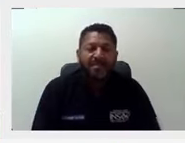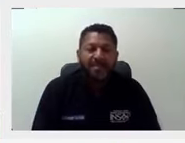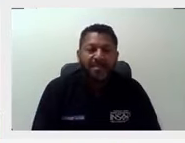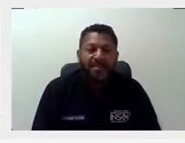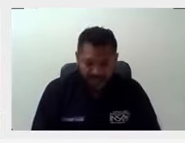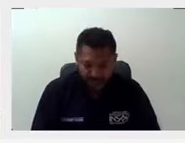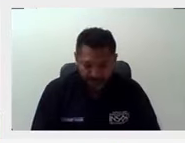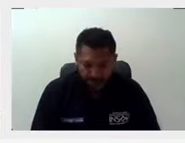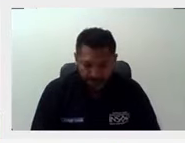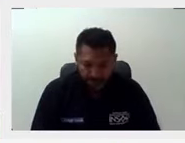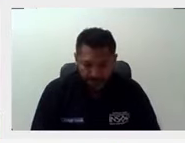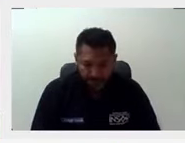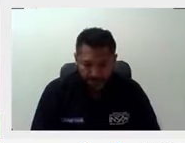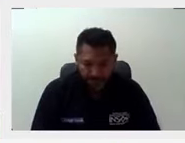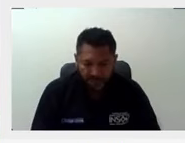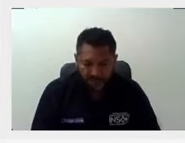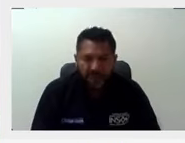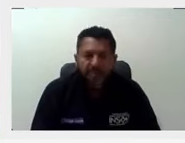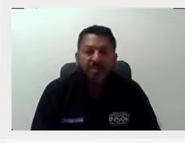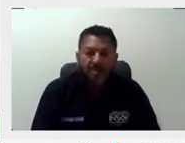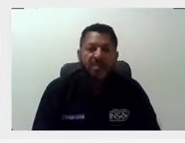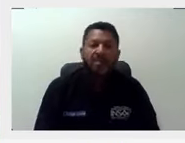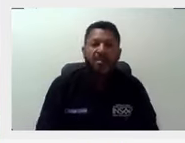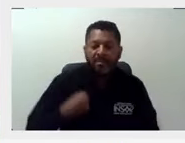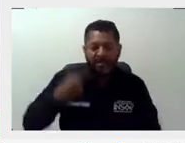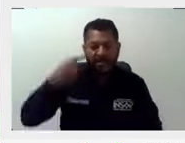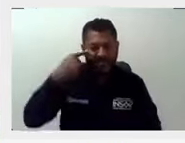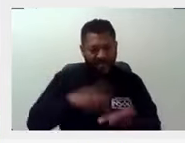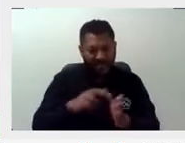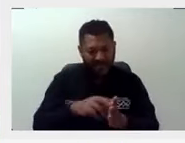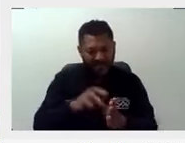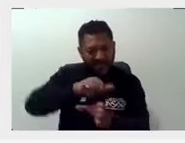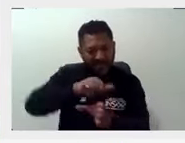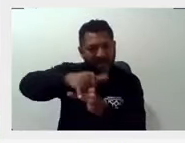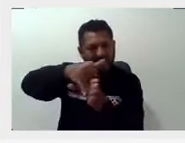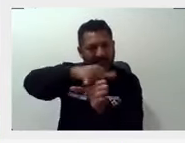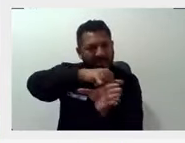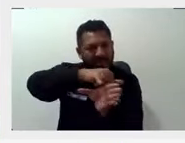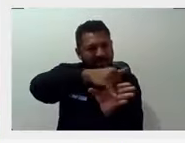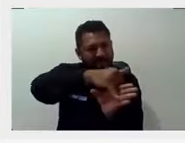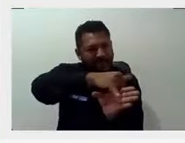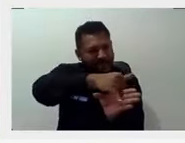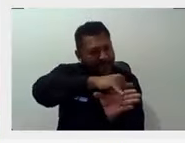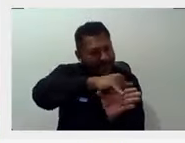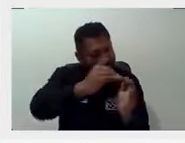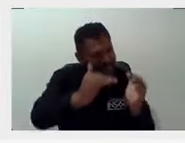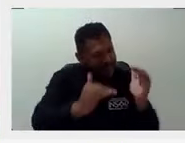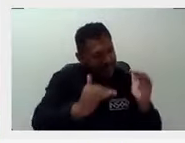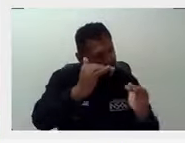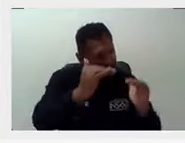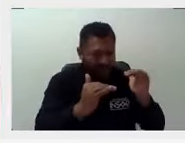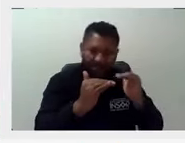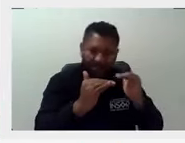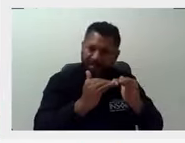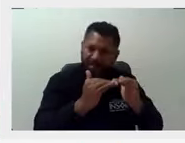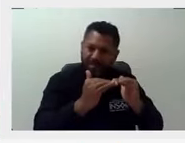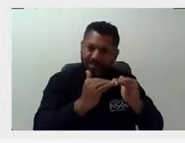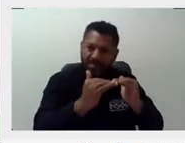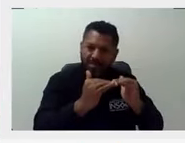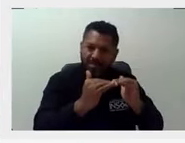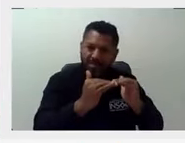que yo siempre hablo del equilibrio, porque precisamente eso es a lo que yo llamo que se esté